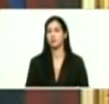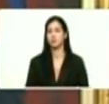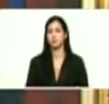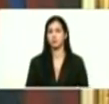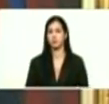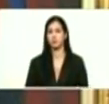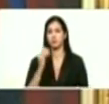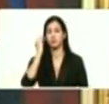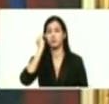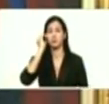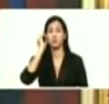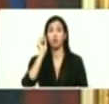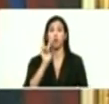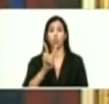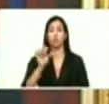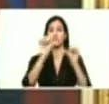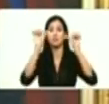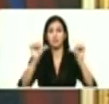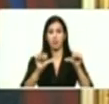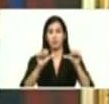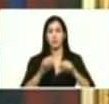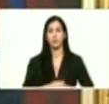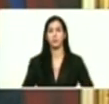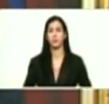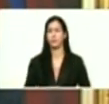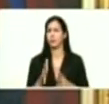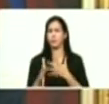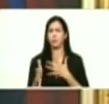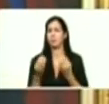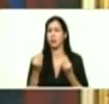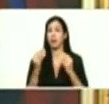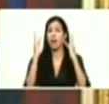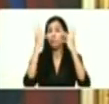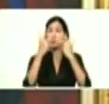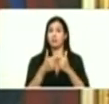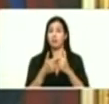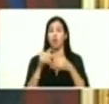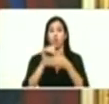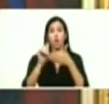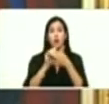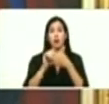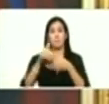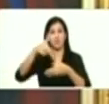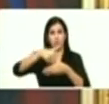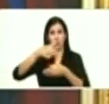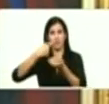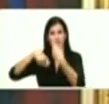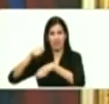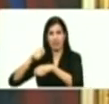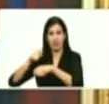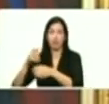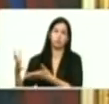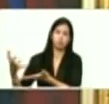los dos sistemas eran para administrar los dólares petroleros que ingresaban